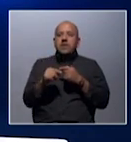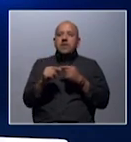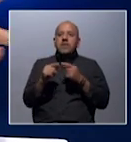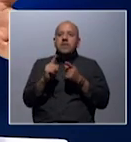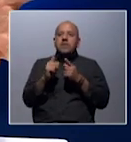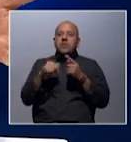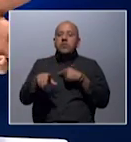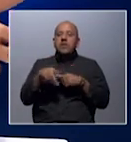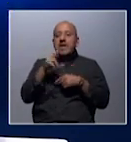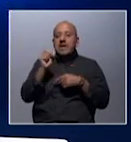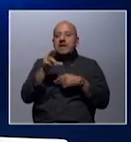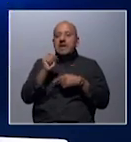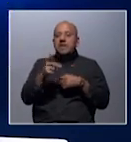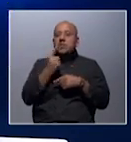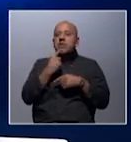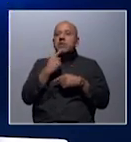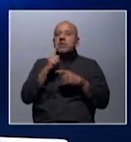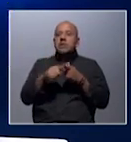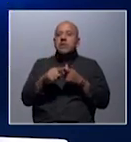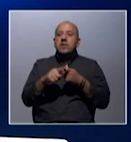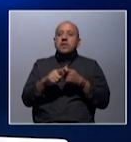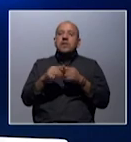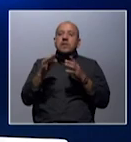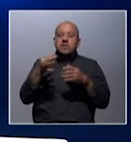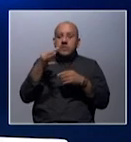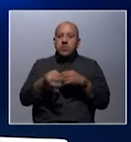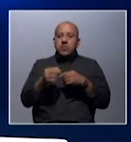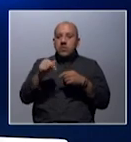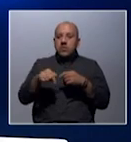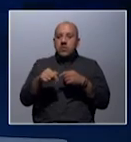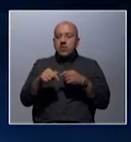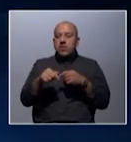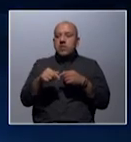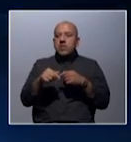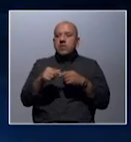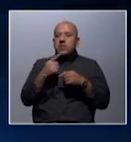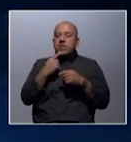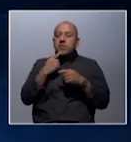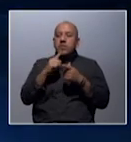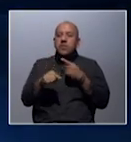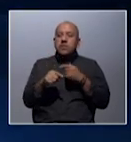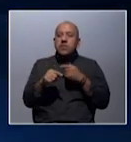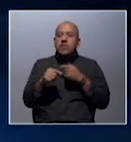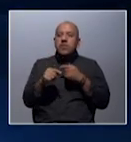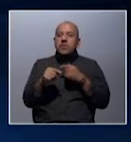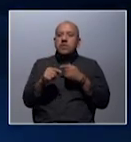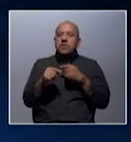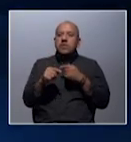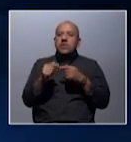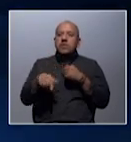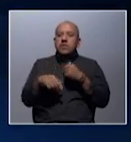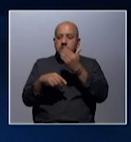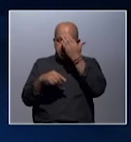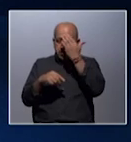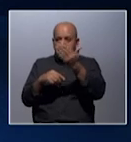una crítica política, como decíamos, en un año que seguramente va a ser muy político, una autocrítica de qué ha sucedido con el